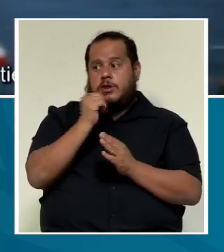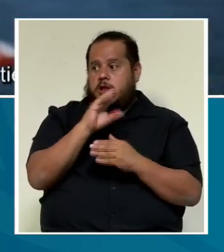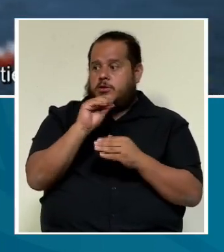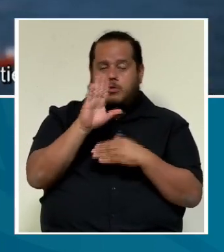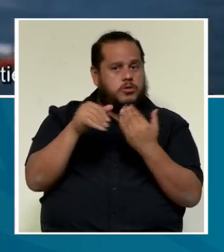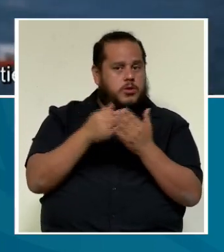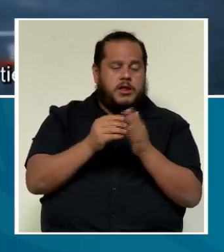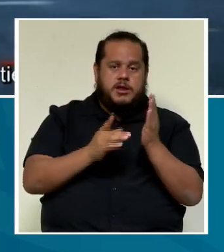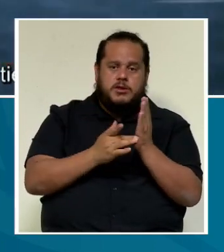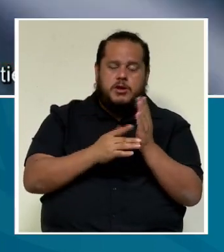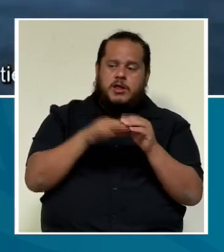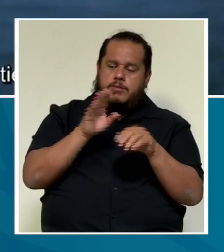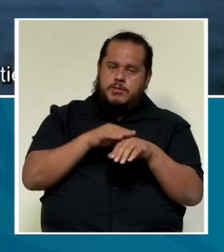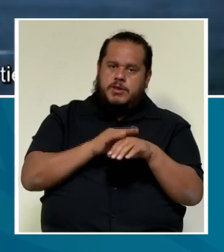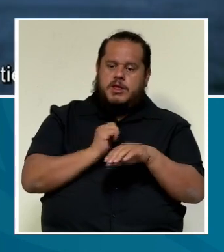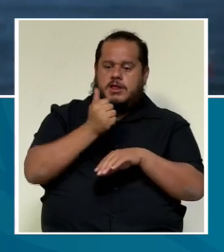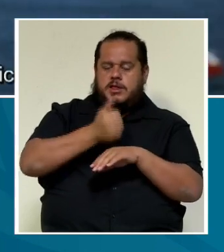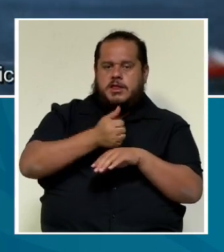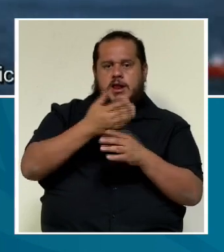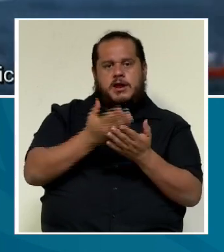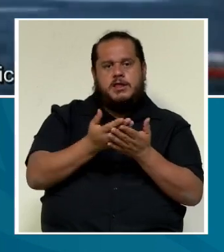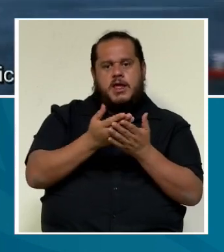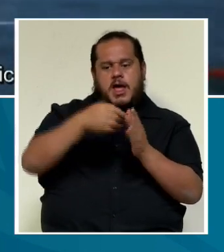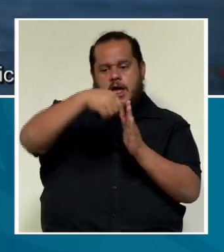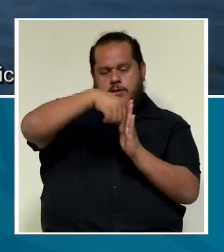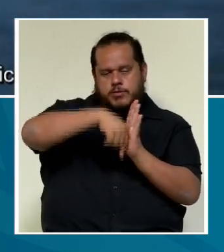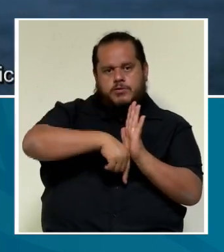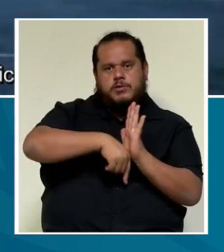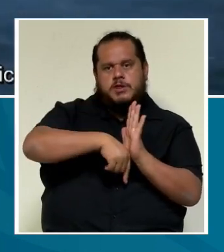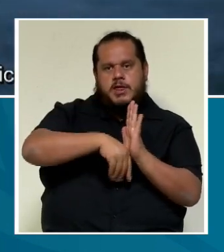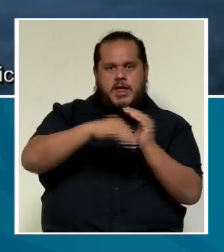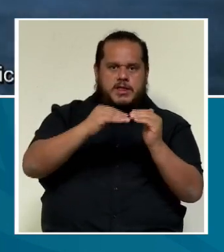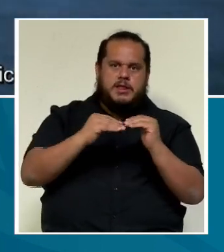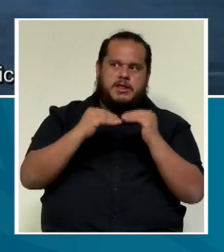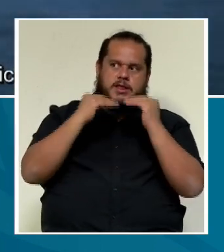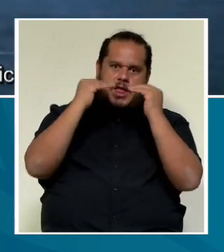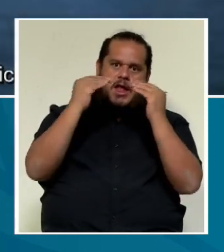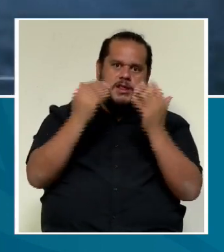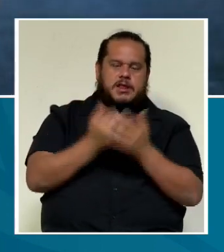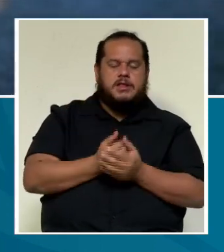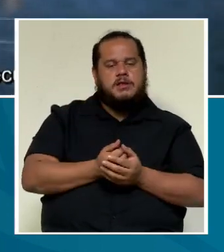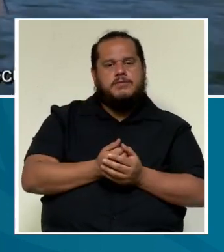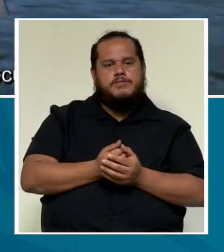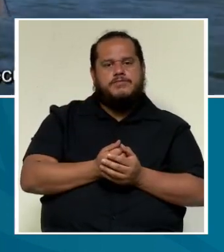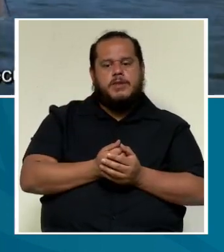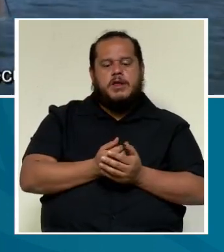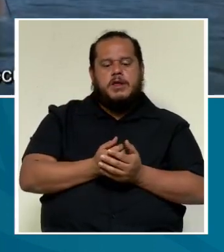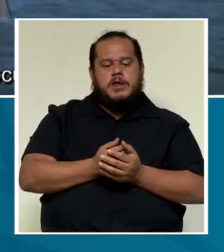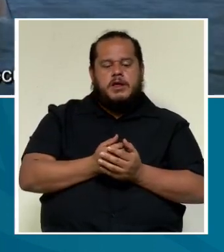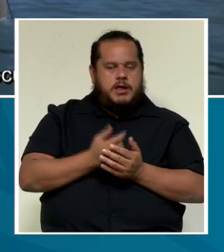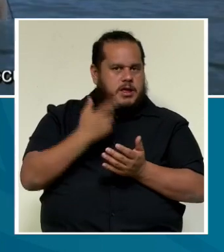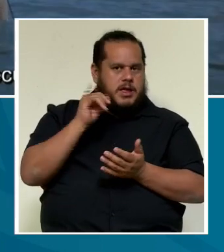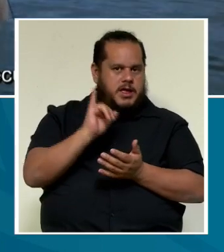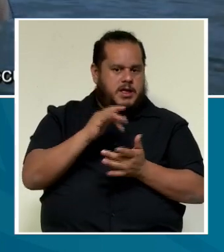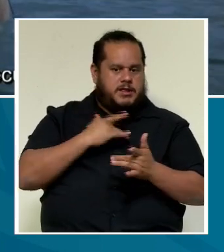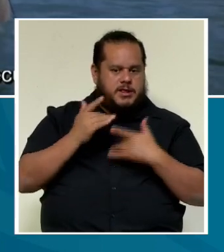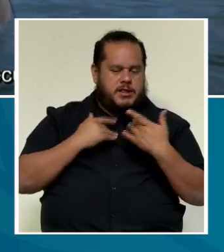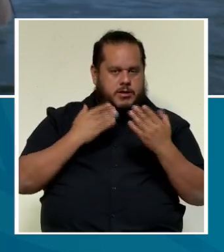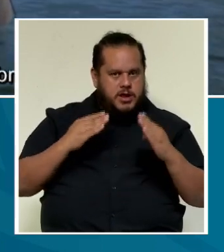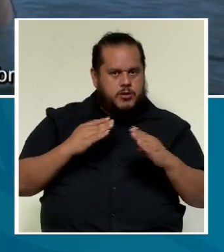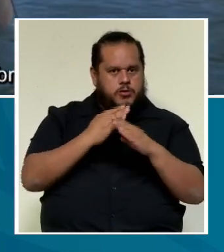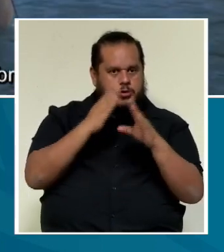las tecnologías permiten instalarse a profundidades altas, a grandes profundidades. En ese sentido, pues se cruza información